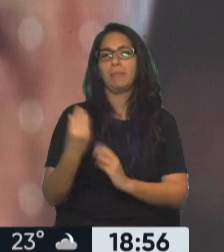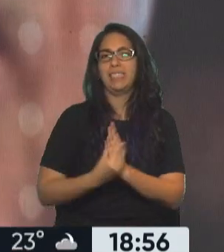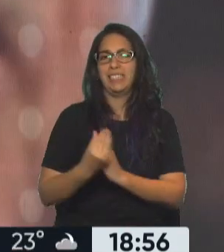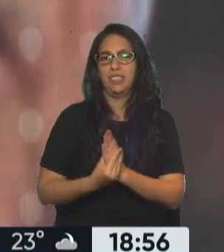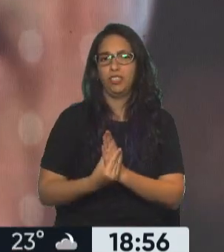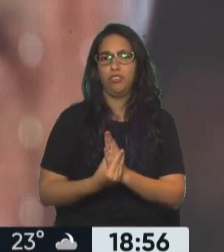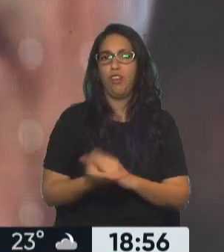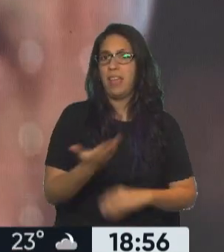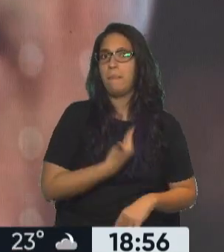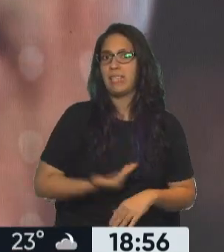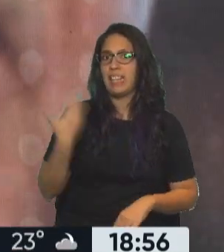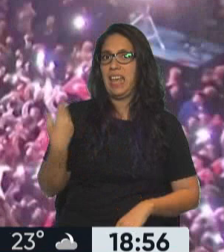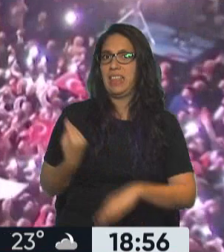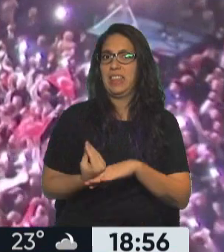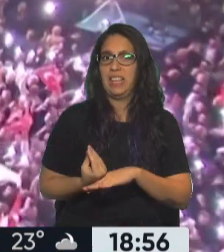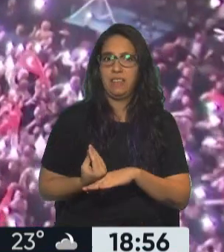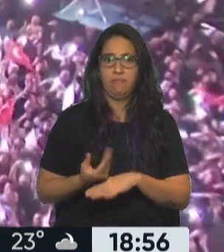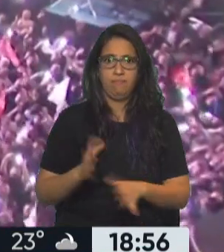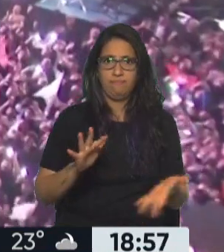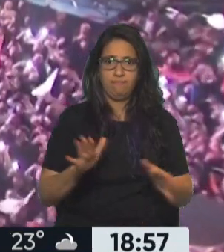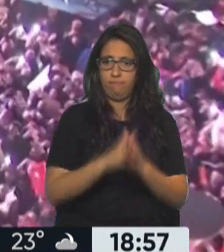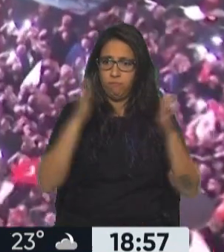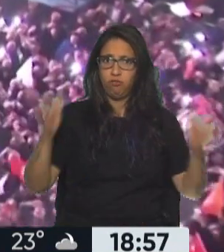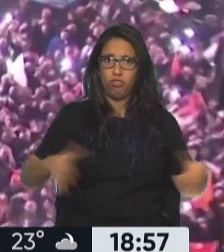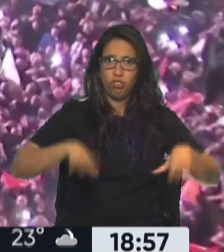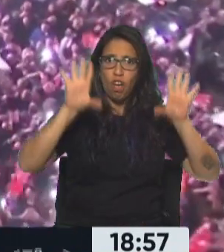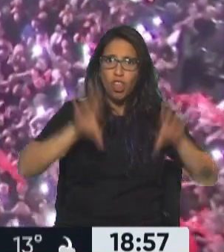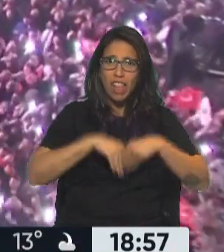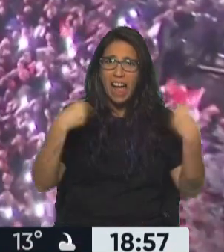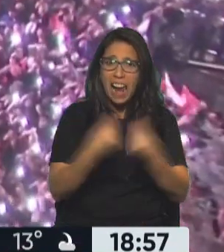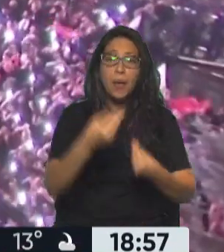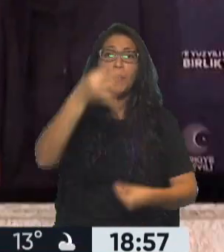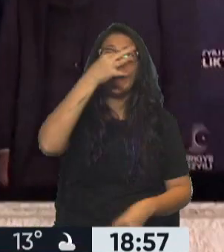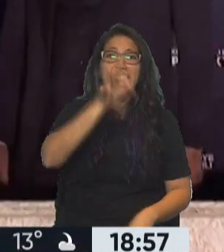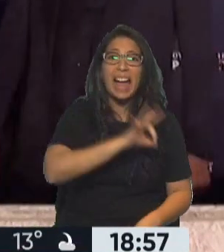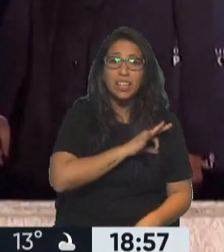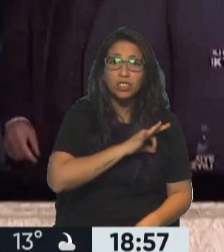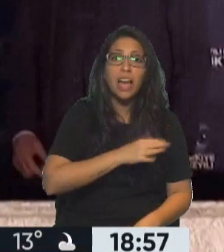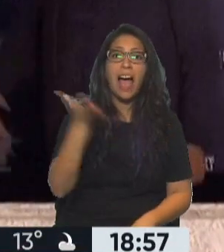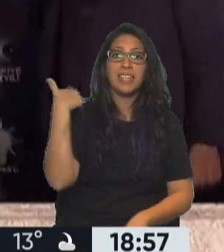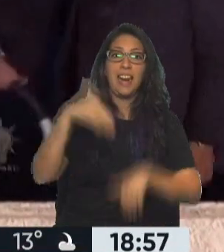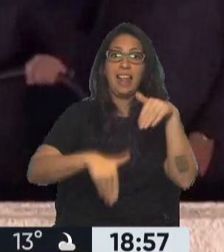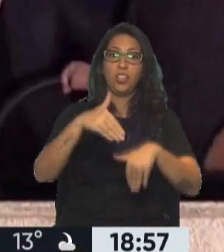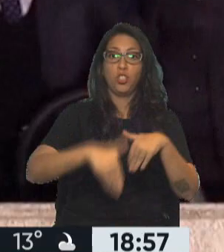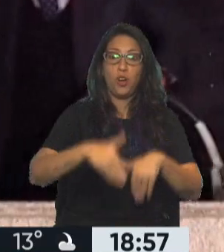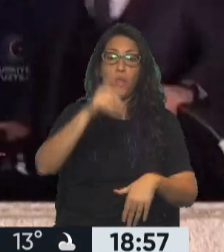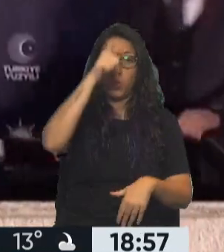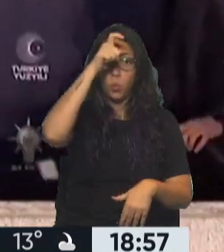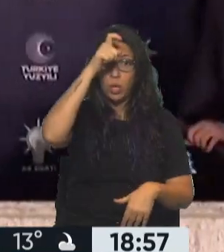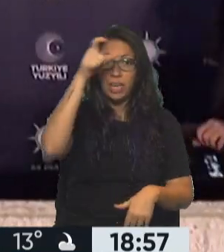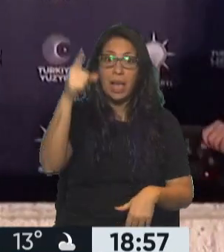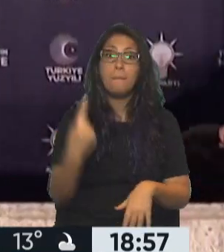años como presidente desde hace 20 años. Ayer hubo elecciones en Turquía, por primera vez